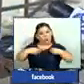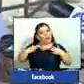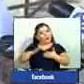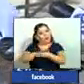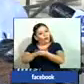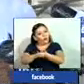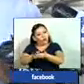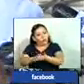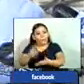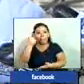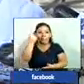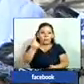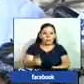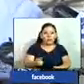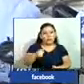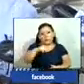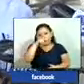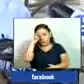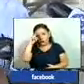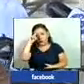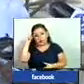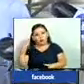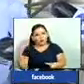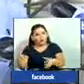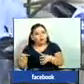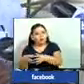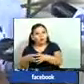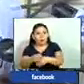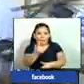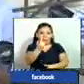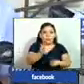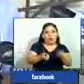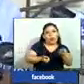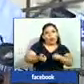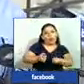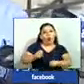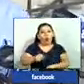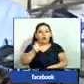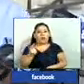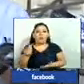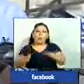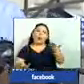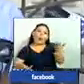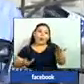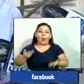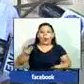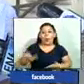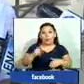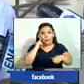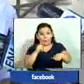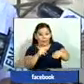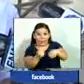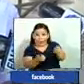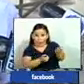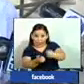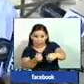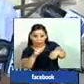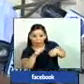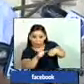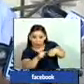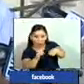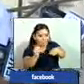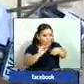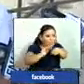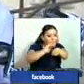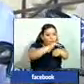los que andan operando la unidad, o sea, el que maneja y el que vende. Y vamos a desinfectar la unidad y vamos a